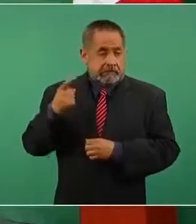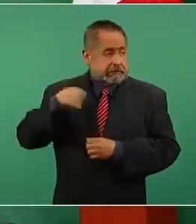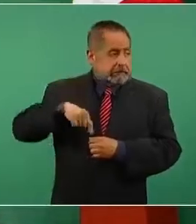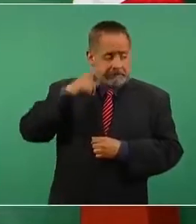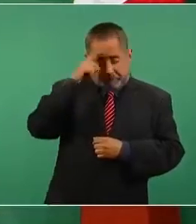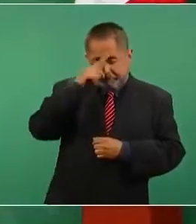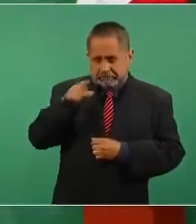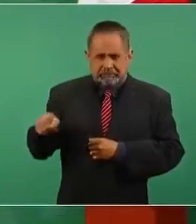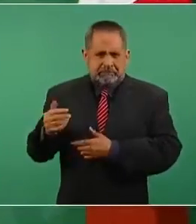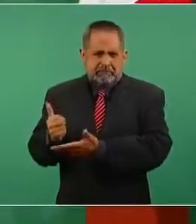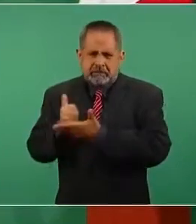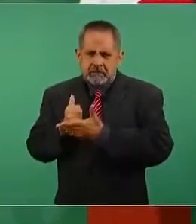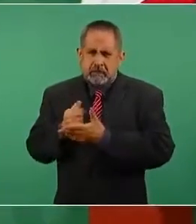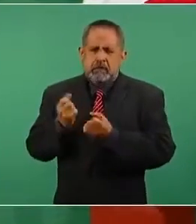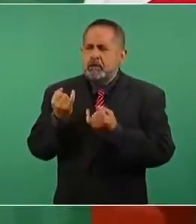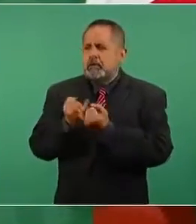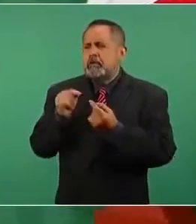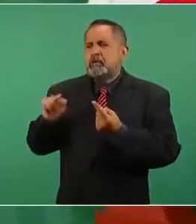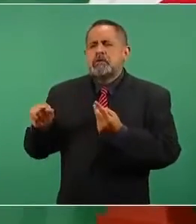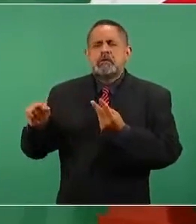difíciles, como muchos,